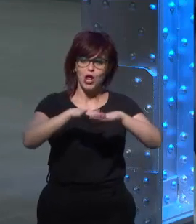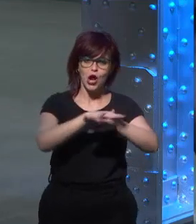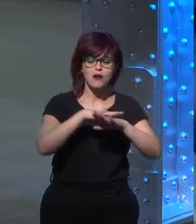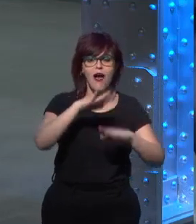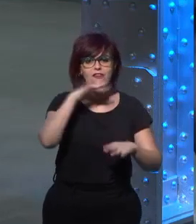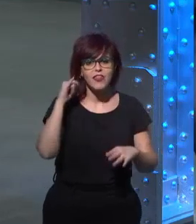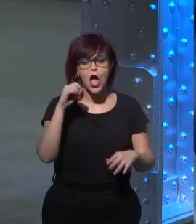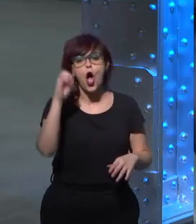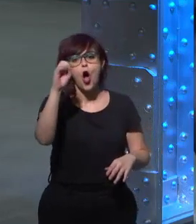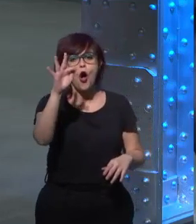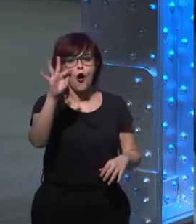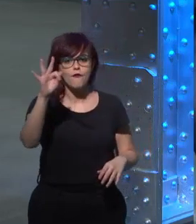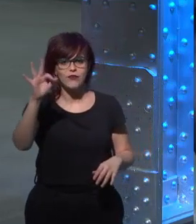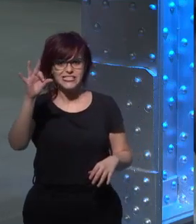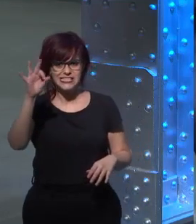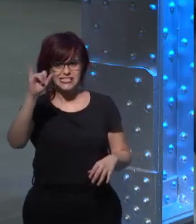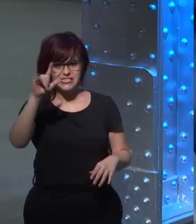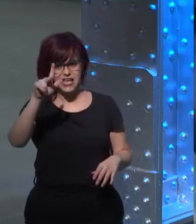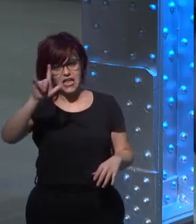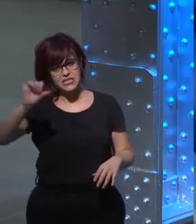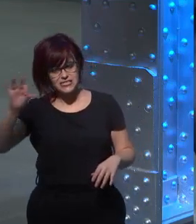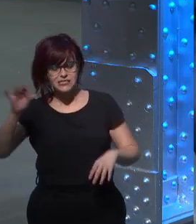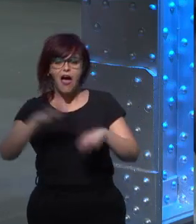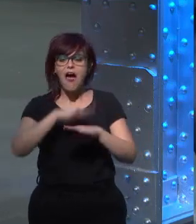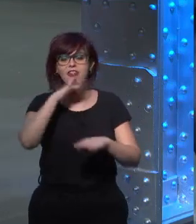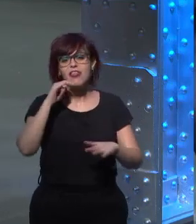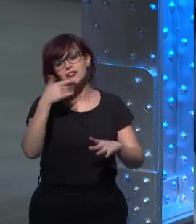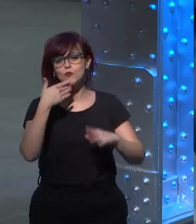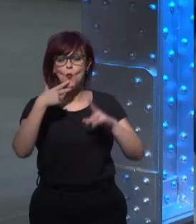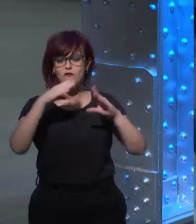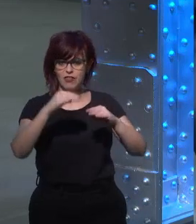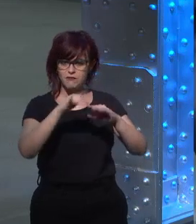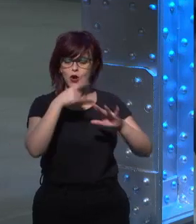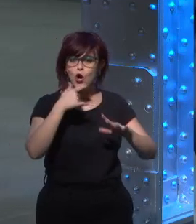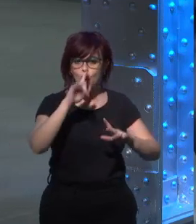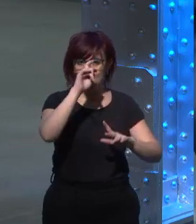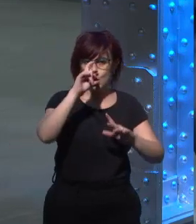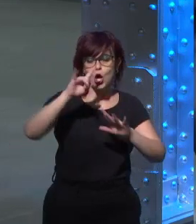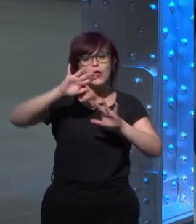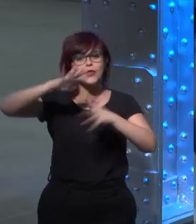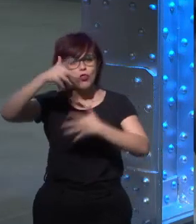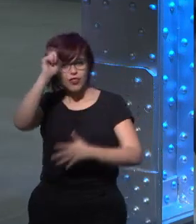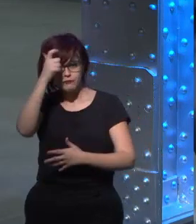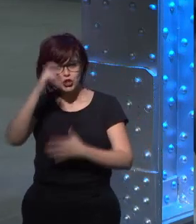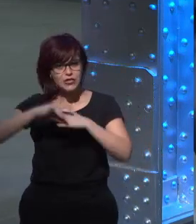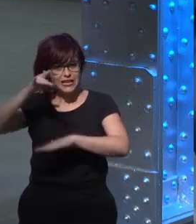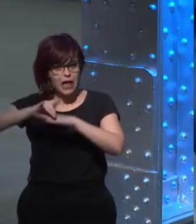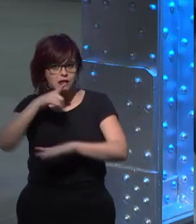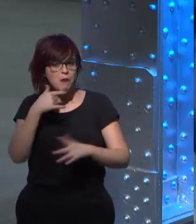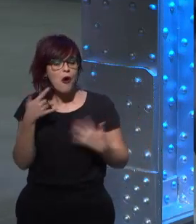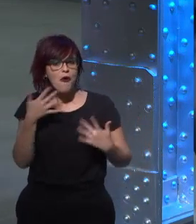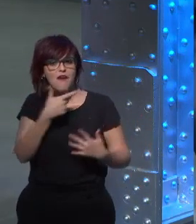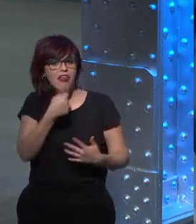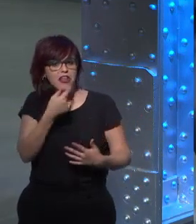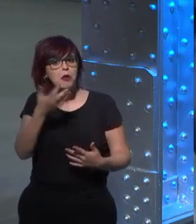las soft skills, que se llaman, las habilidades blandas, y en 10 los conceptos digitales que vamos a tener que manejar con cierta